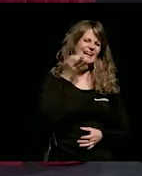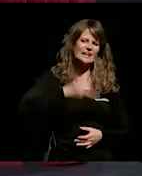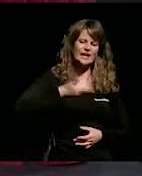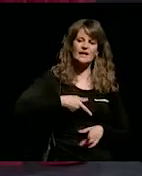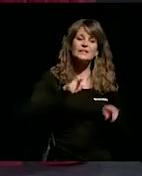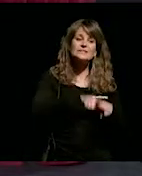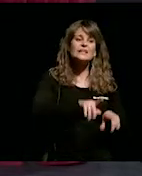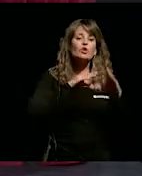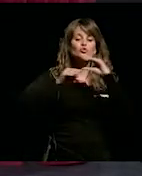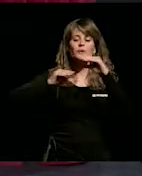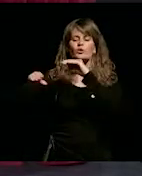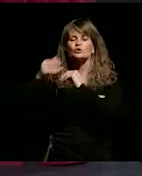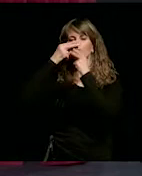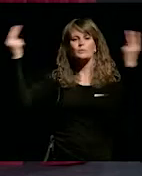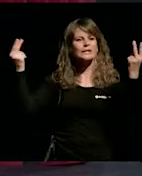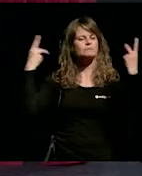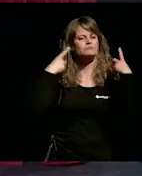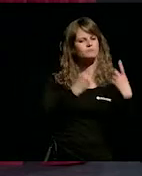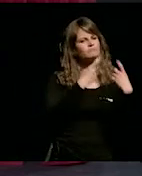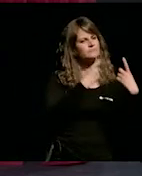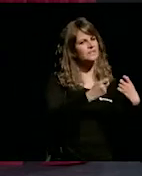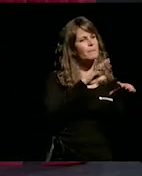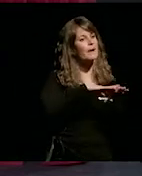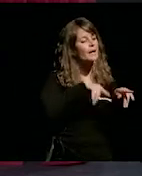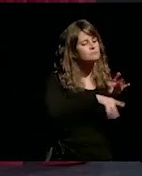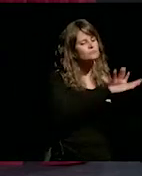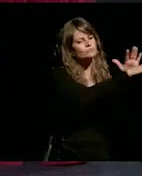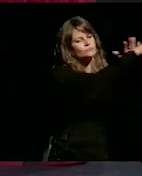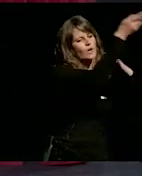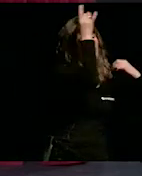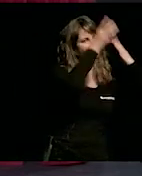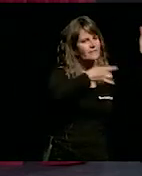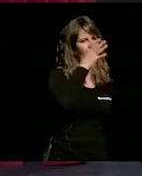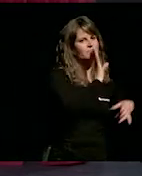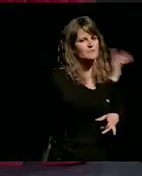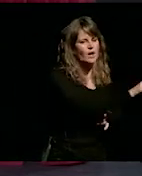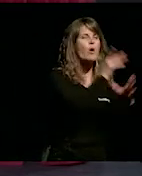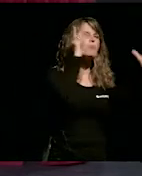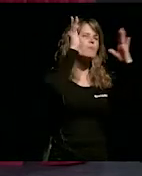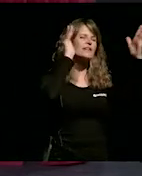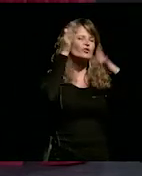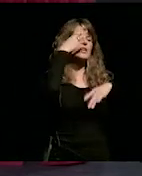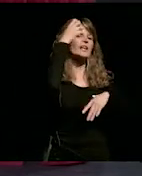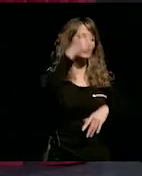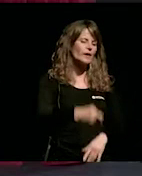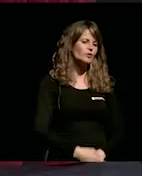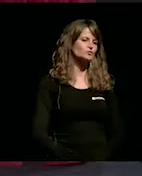las subvenciones públicas son vitales para la supervivencia de este tipo de actividades. Momentos y recuerdos.